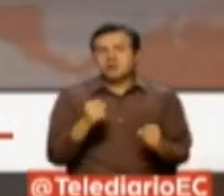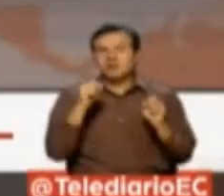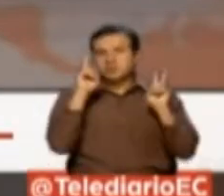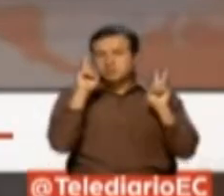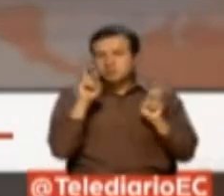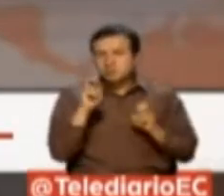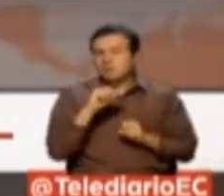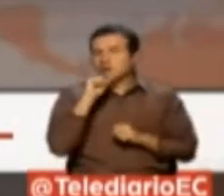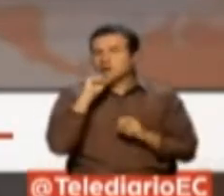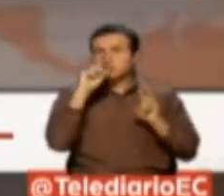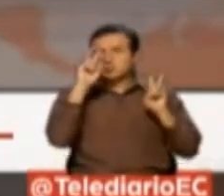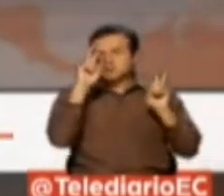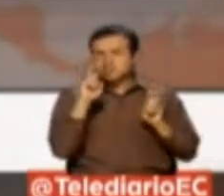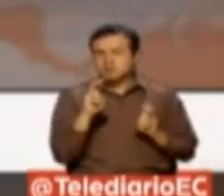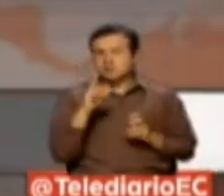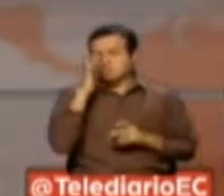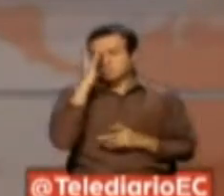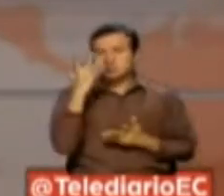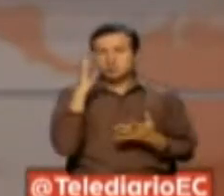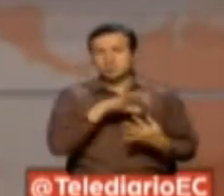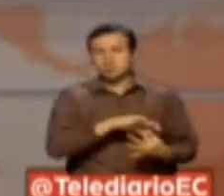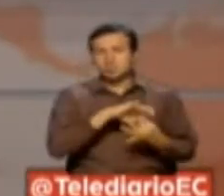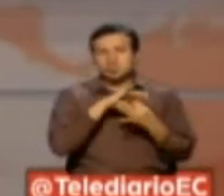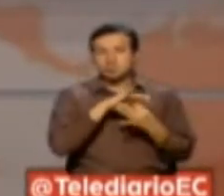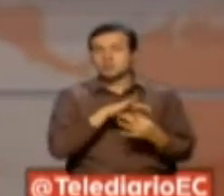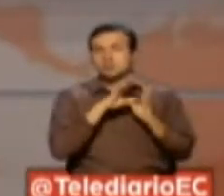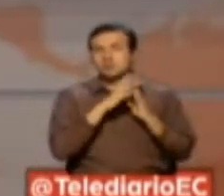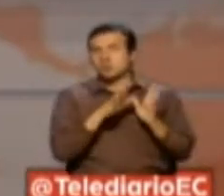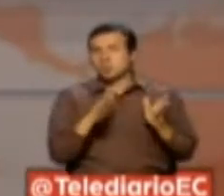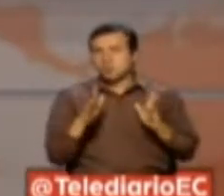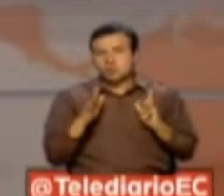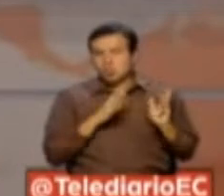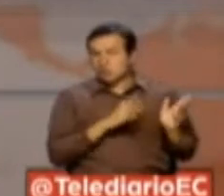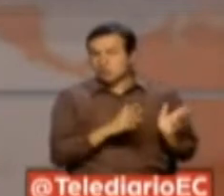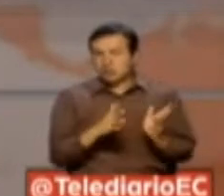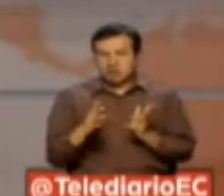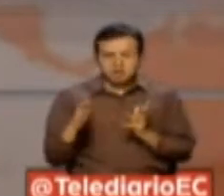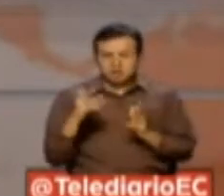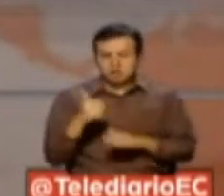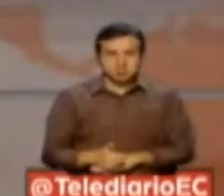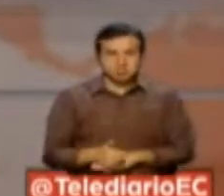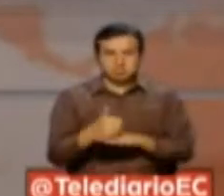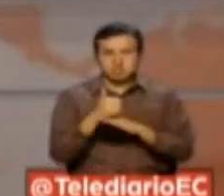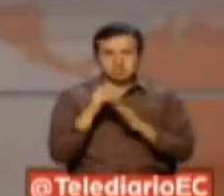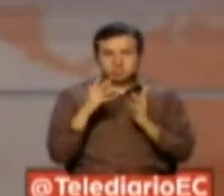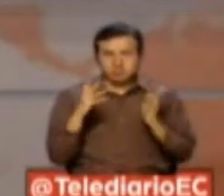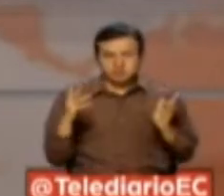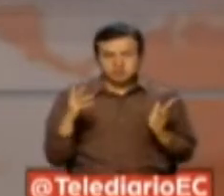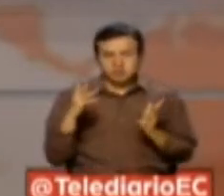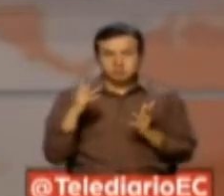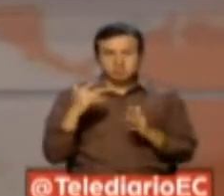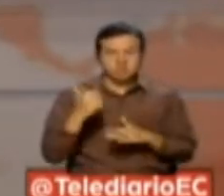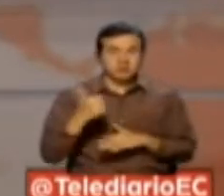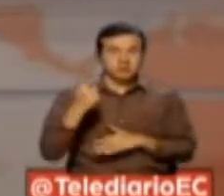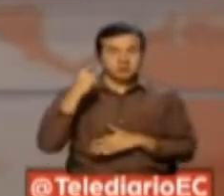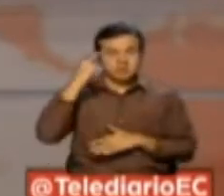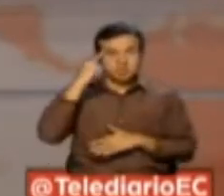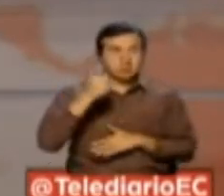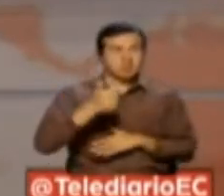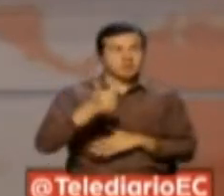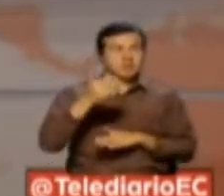temas porque no hubo colaboración en muchos casos de las autoridades del gobierno